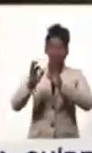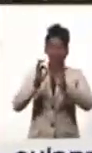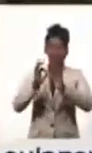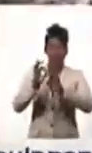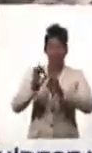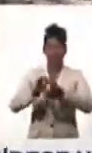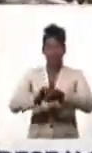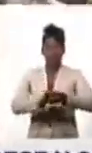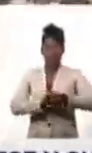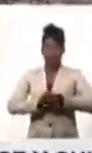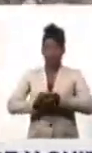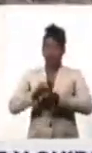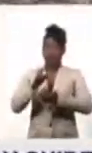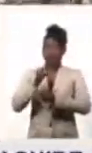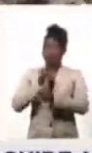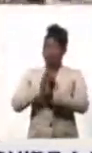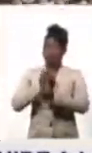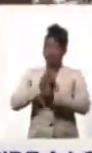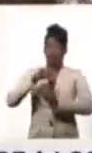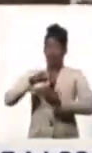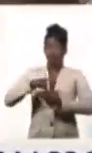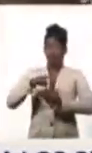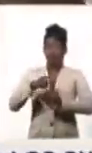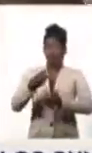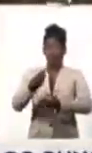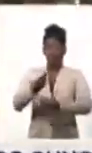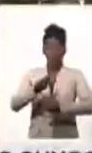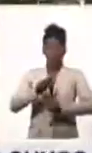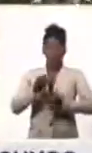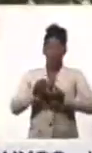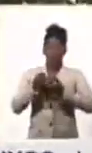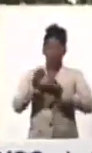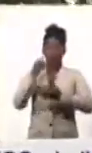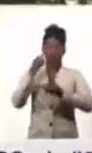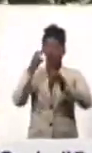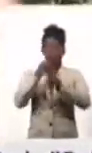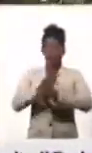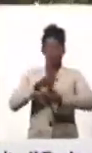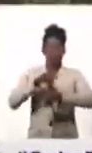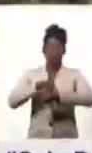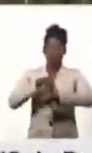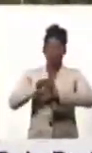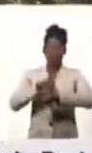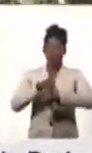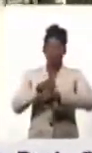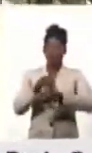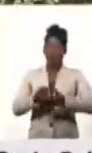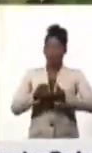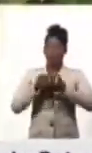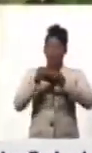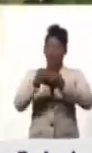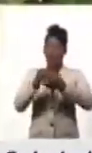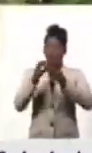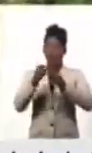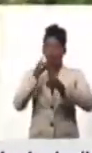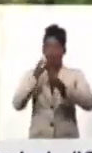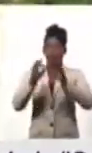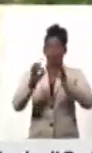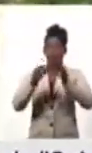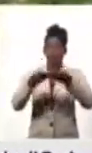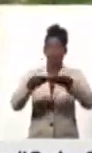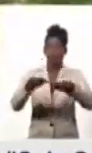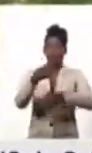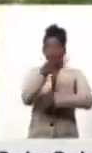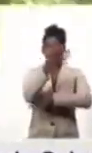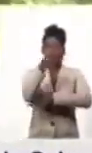una tarea que exige del estudio constante y la investigación oportuna a favor de la protección de esta zona rica en valores naturales